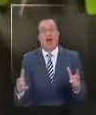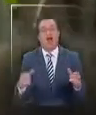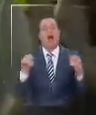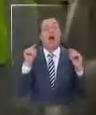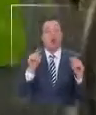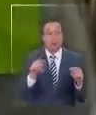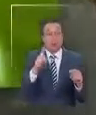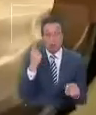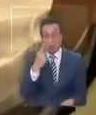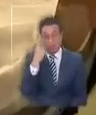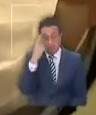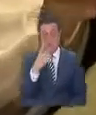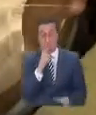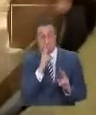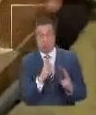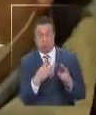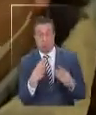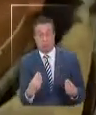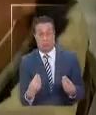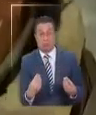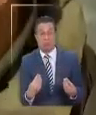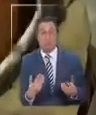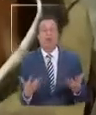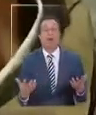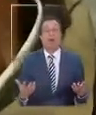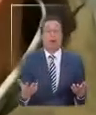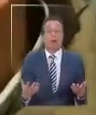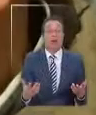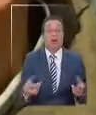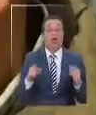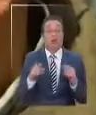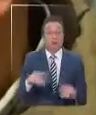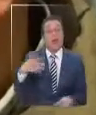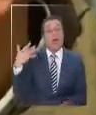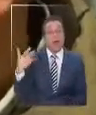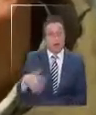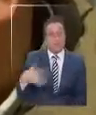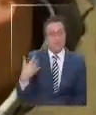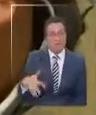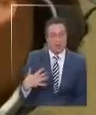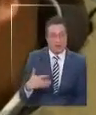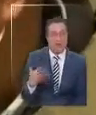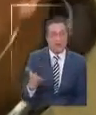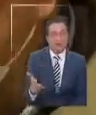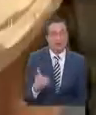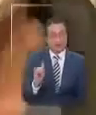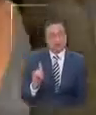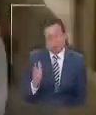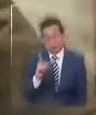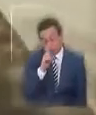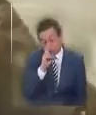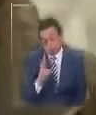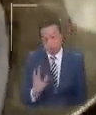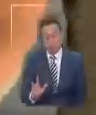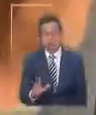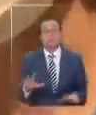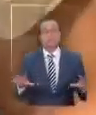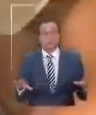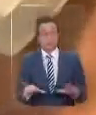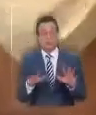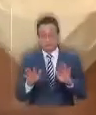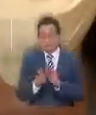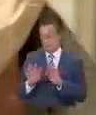los pasajeros valoran. El distanciamiento es fundamental y hay que hacerlo. Se están haciendo los